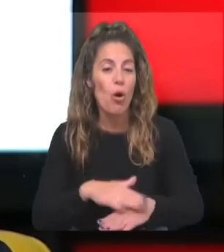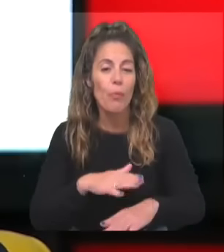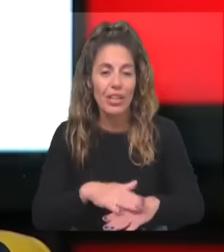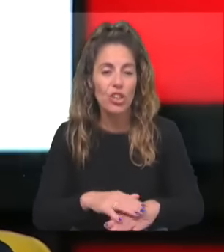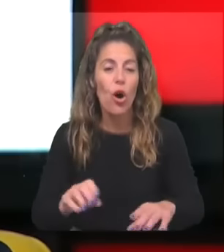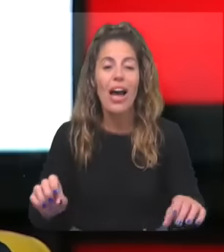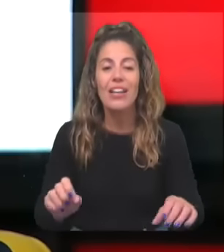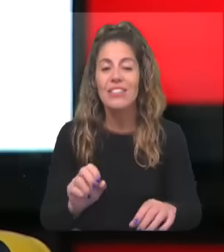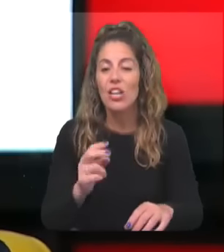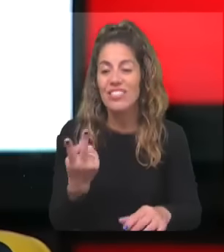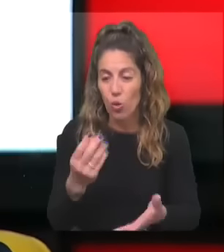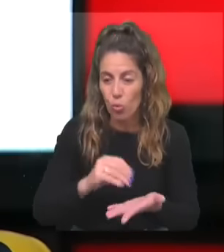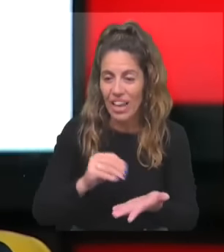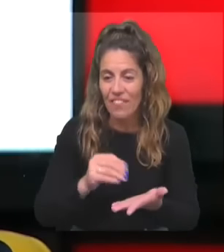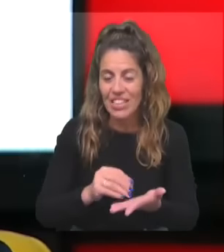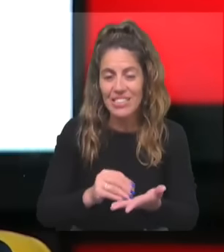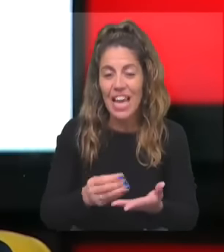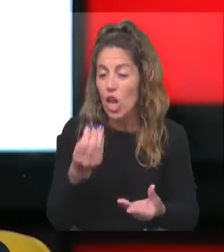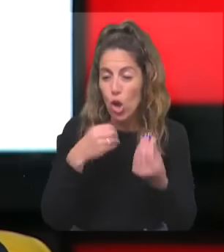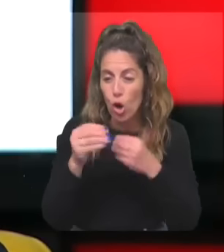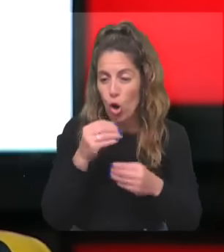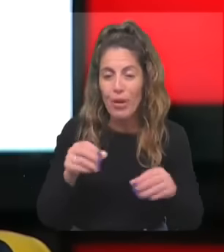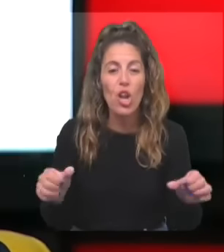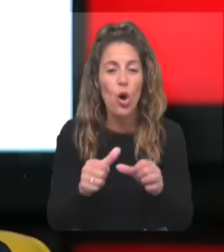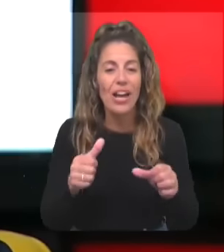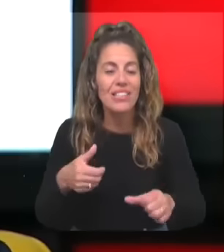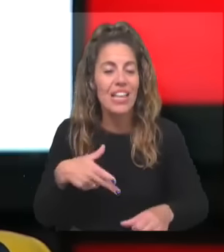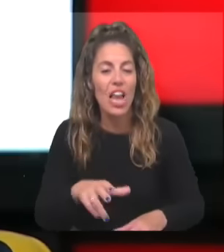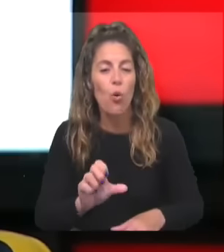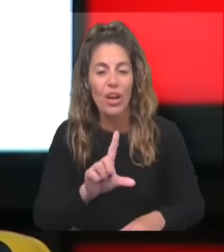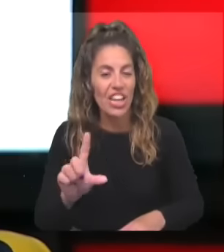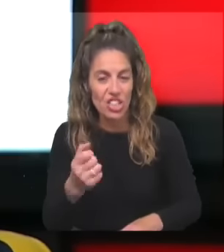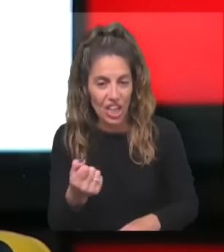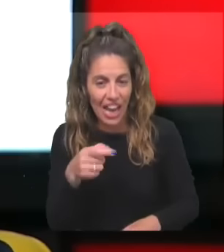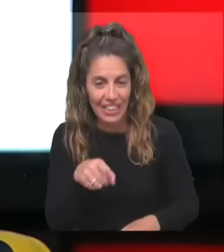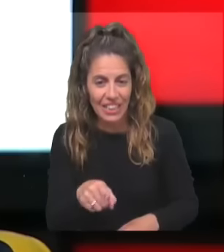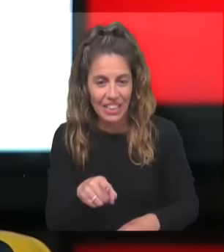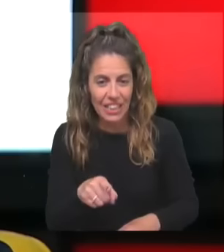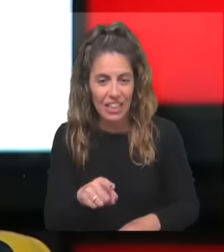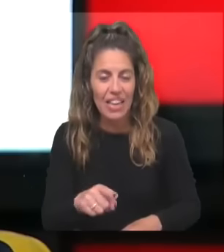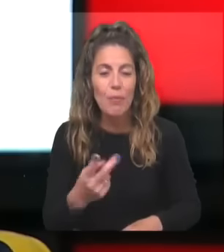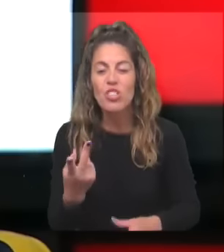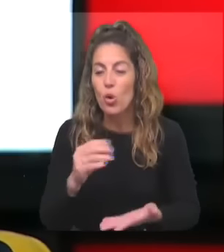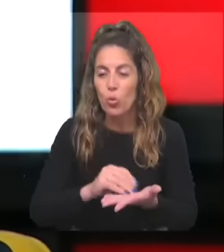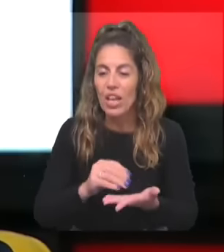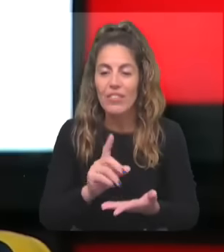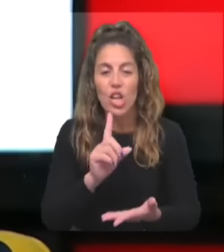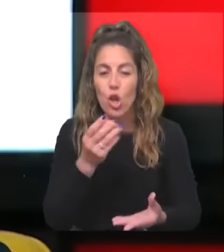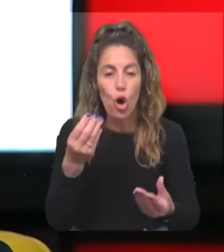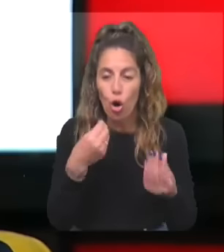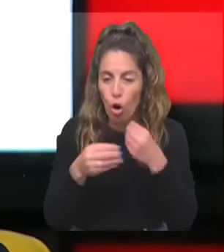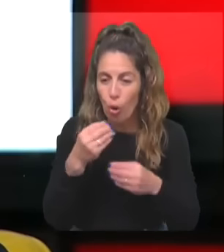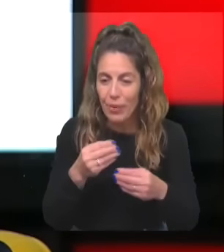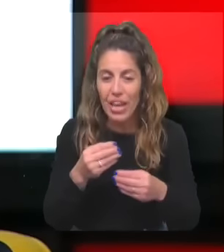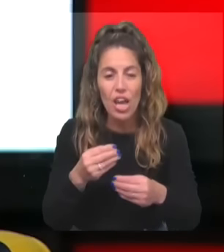ayuno, sí, que lo hace en La Huella, que ya fue un poco menos público, así, digamos, que además tuvo que ser interrumpido por